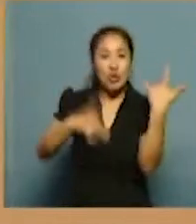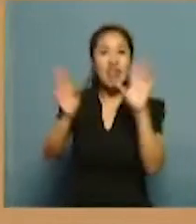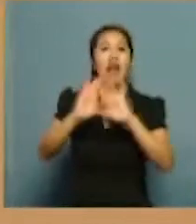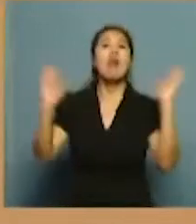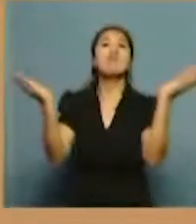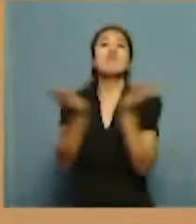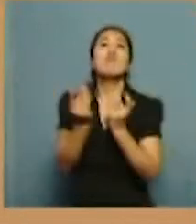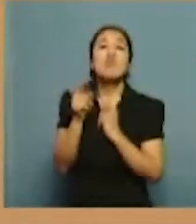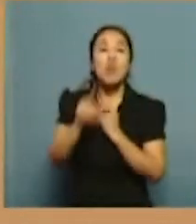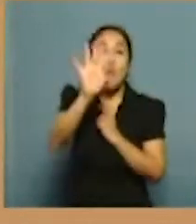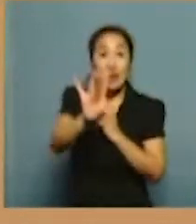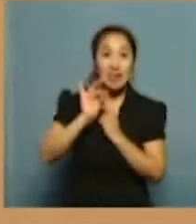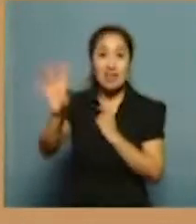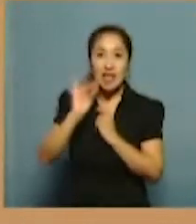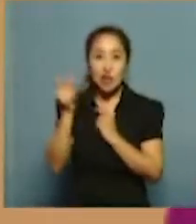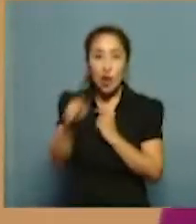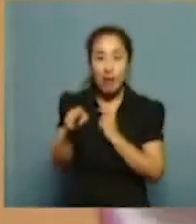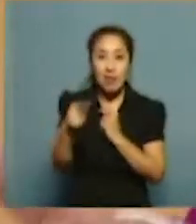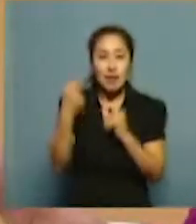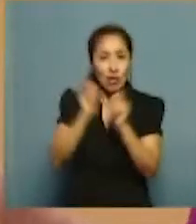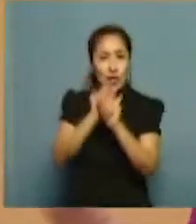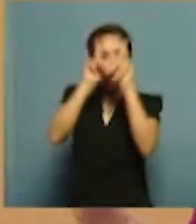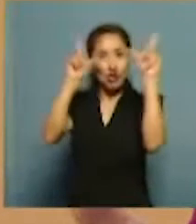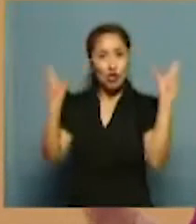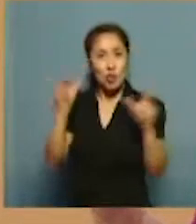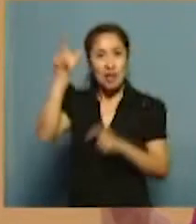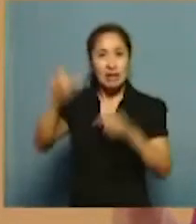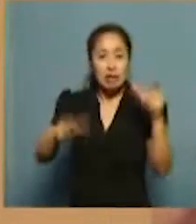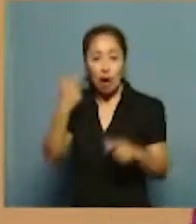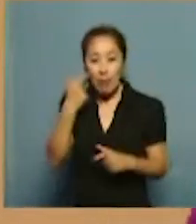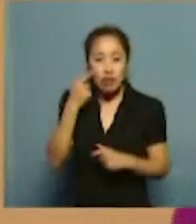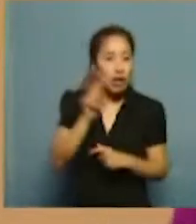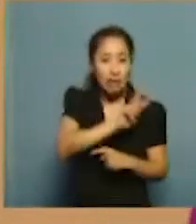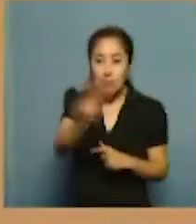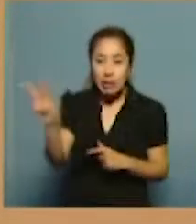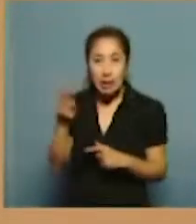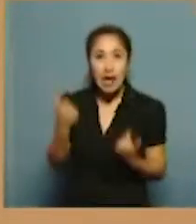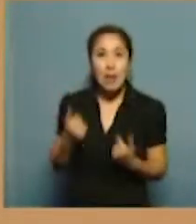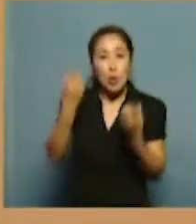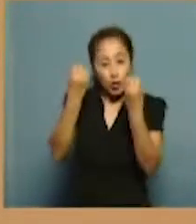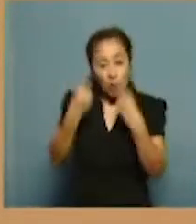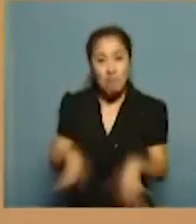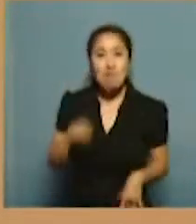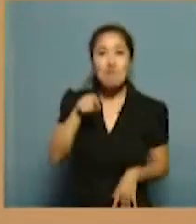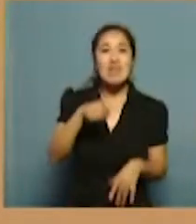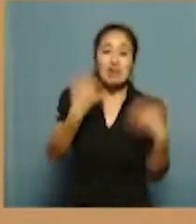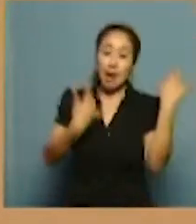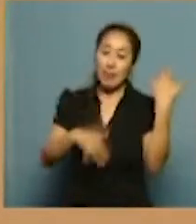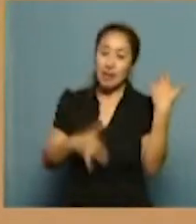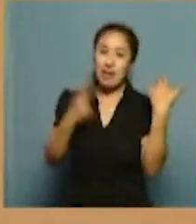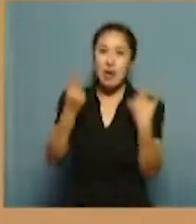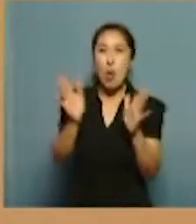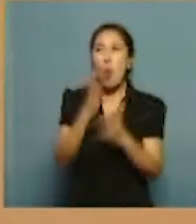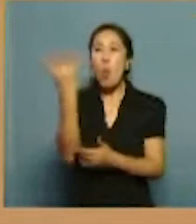han sido seleccionados y se han sorprendido a los evaluadores porque cuando recién se iniciaban con la guitarra y nos